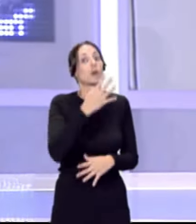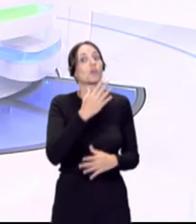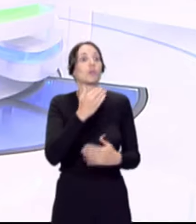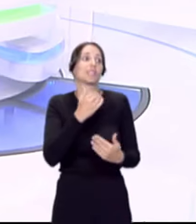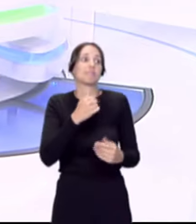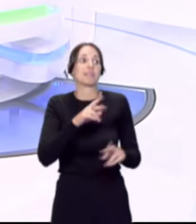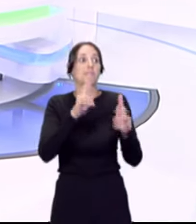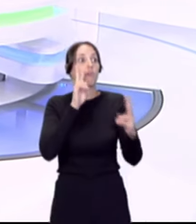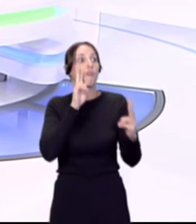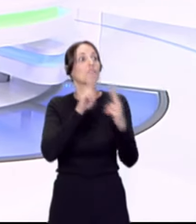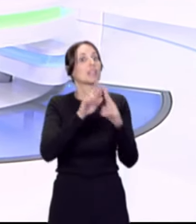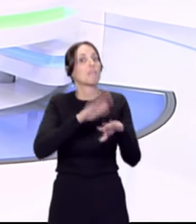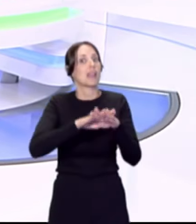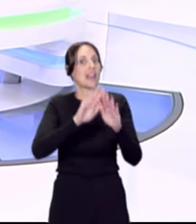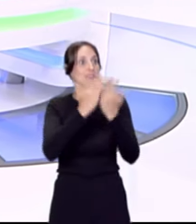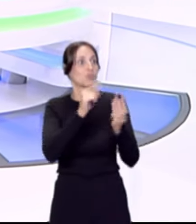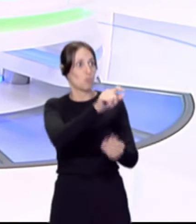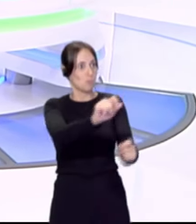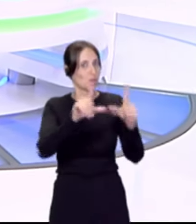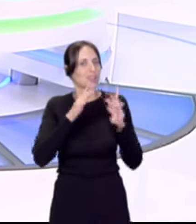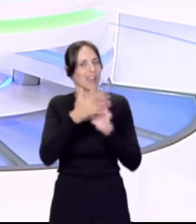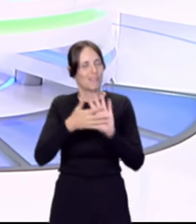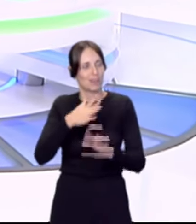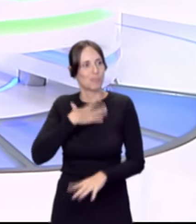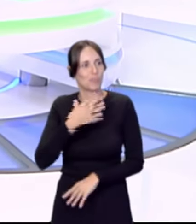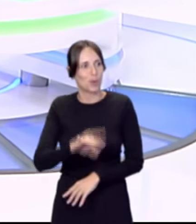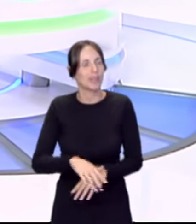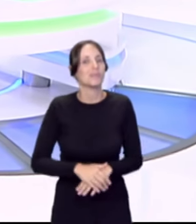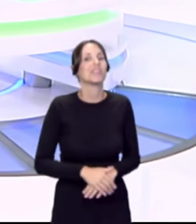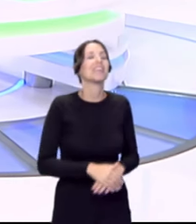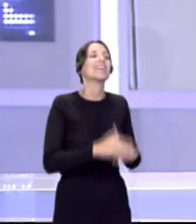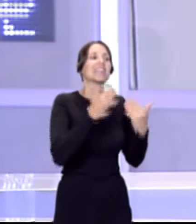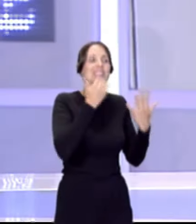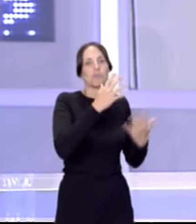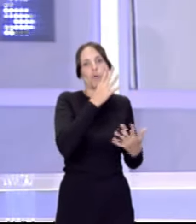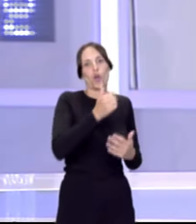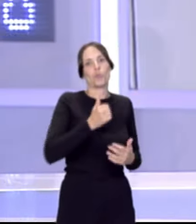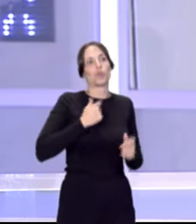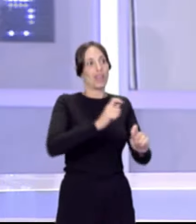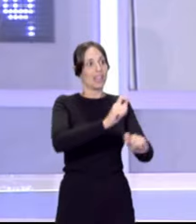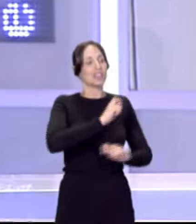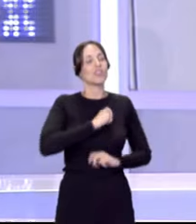Gracias por darnos esta oportunidad y que haya mucha gente que pueda leer este libro.